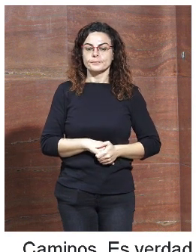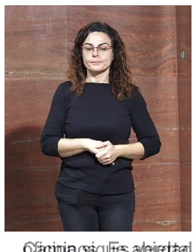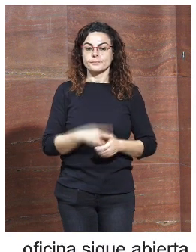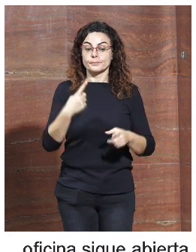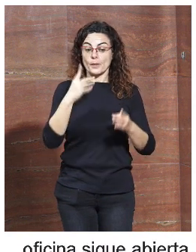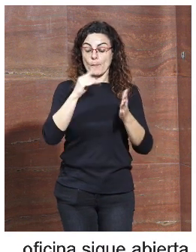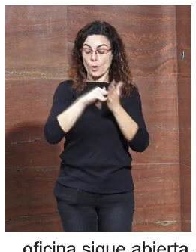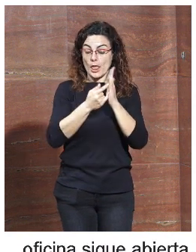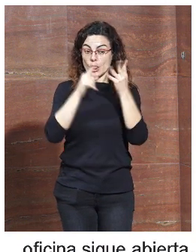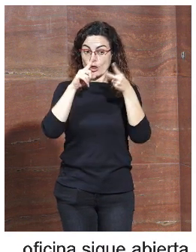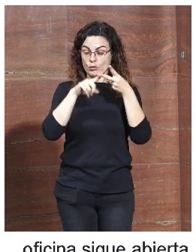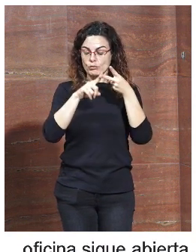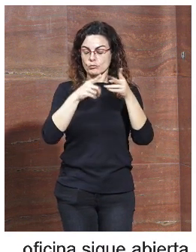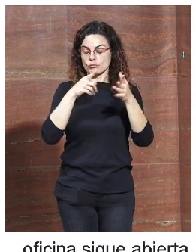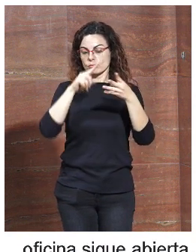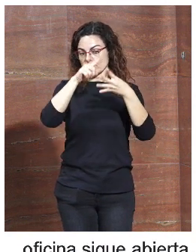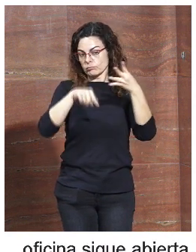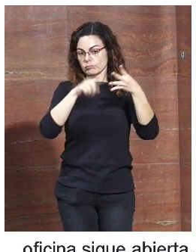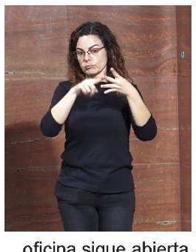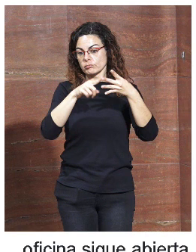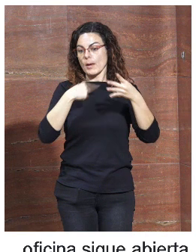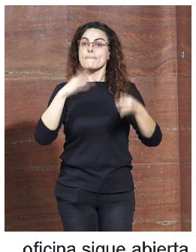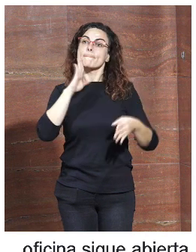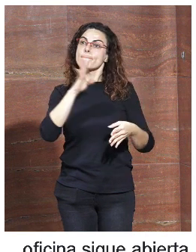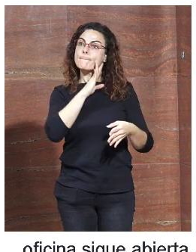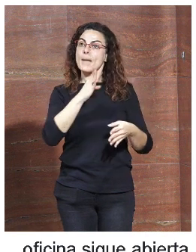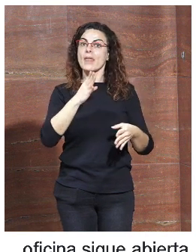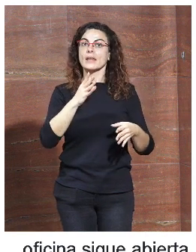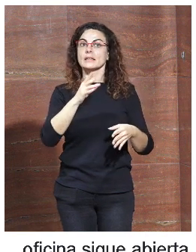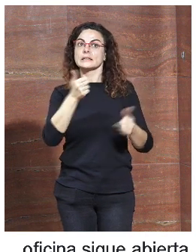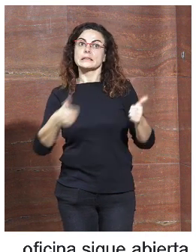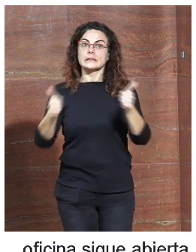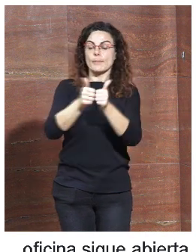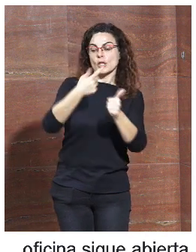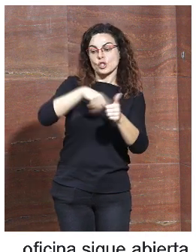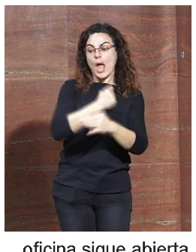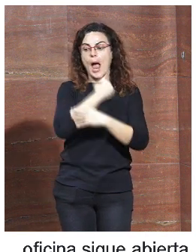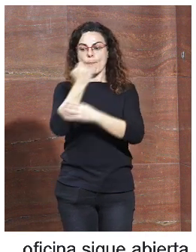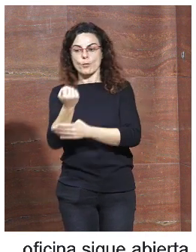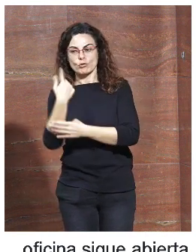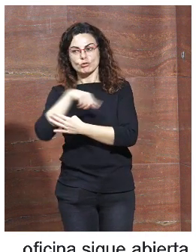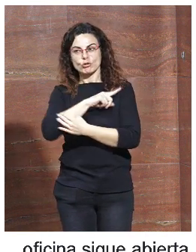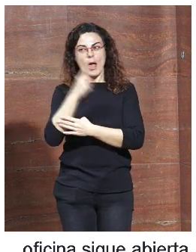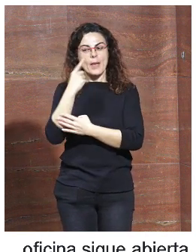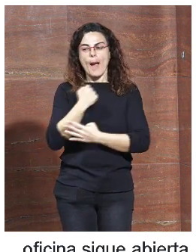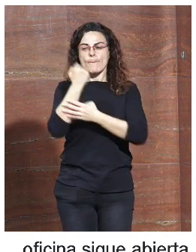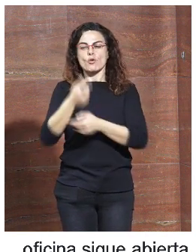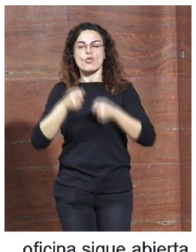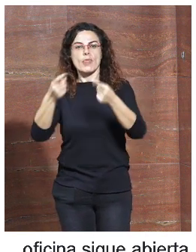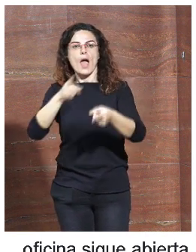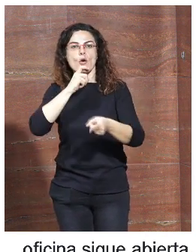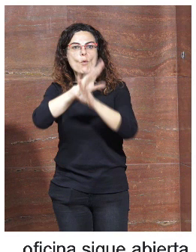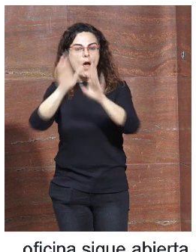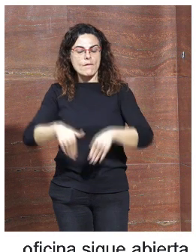tenía ese proyecto era poder prestar apoyo a madres que teníamos ahí pendiente. Decíamos, pues tenemos que ver cómo prestamos esos apoyos, y al final